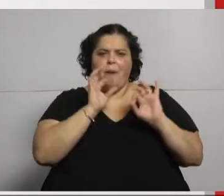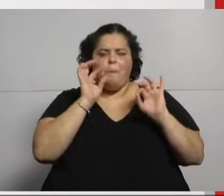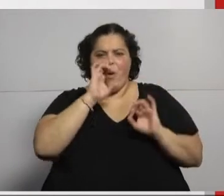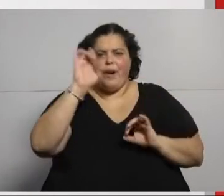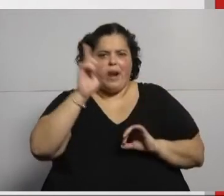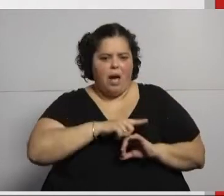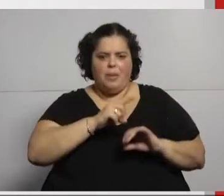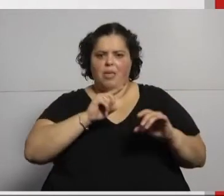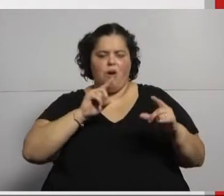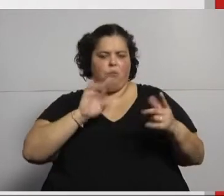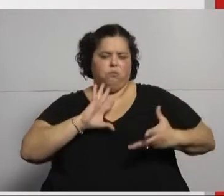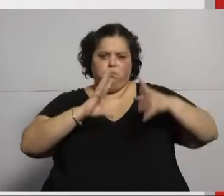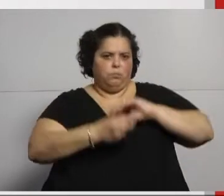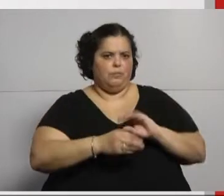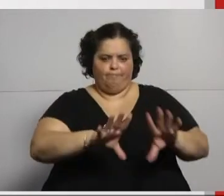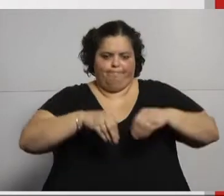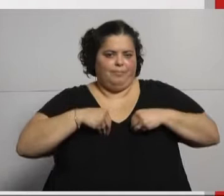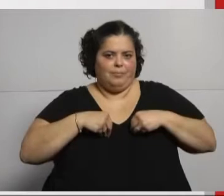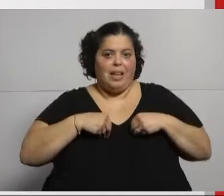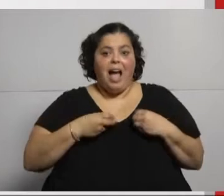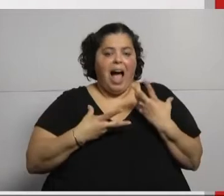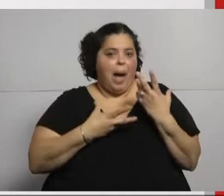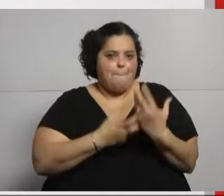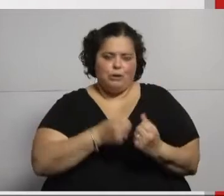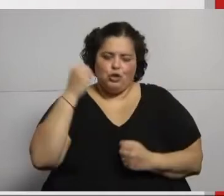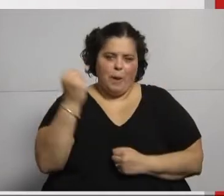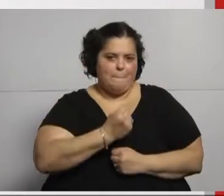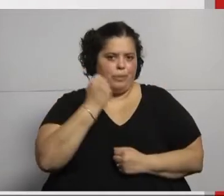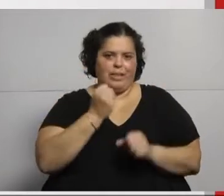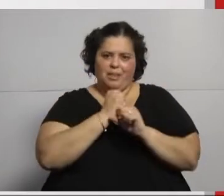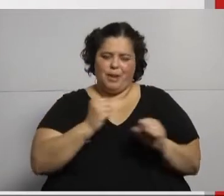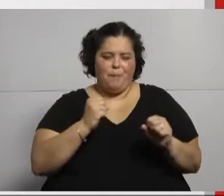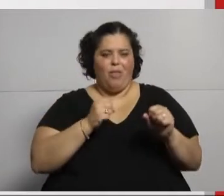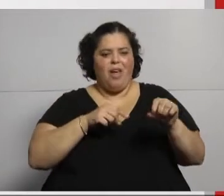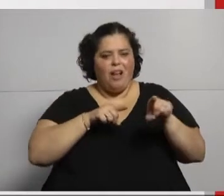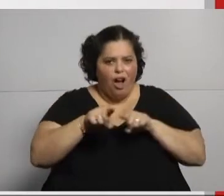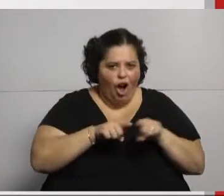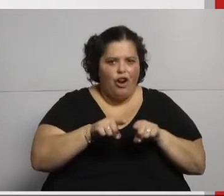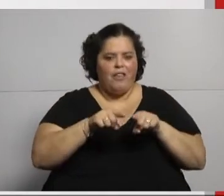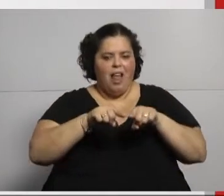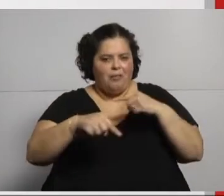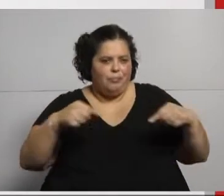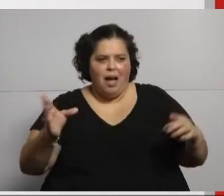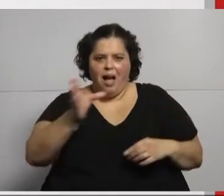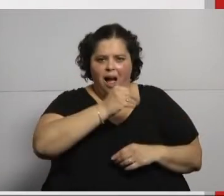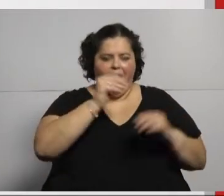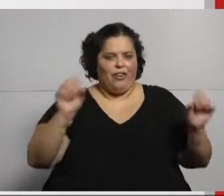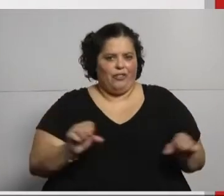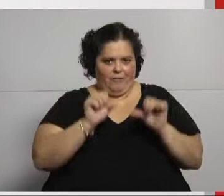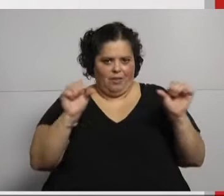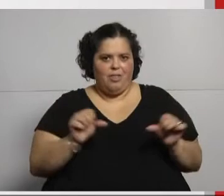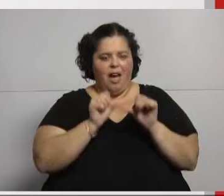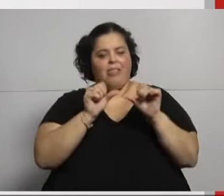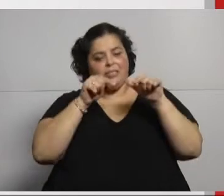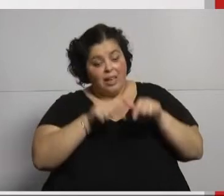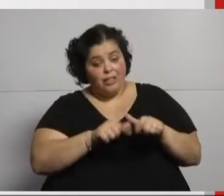adopción, porque fue un apoyo fundamental para la coordinación de todas las actividades que se desarrollaban. Esto suponía